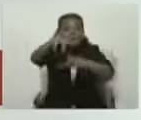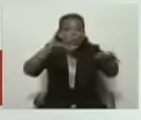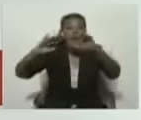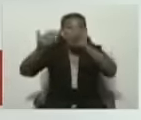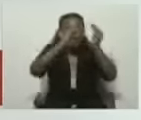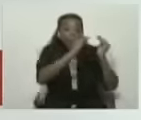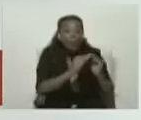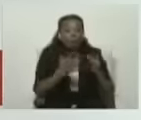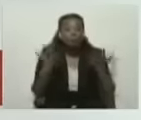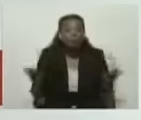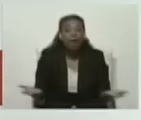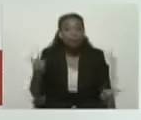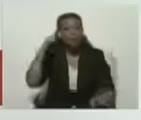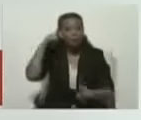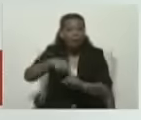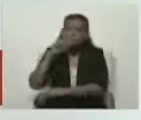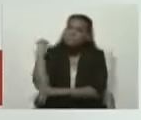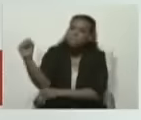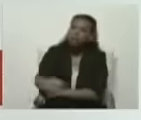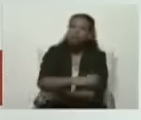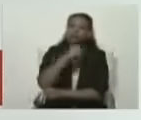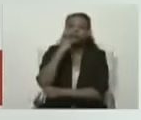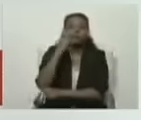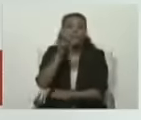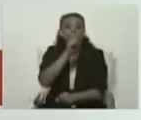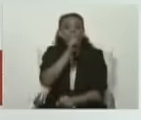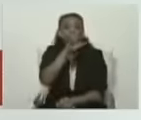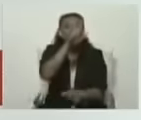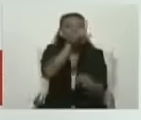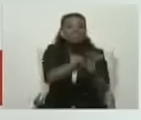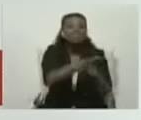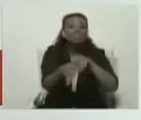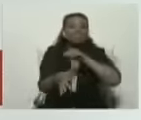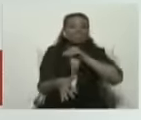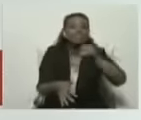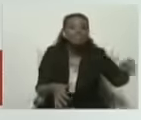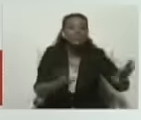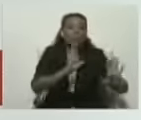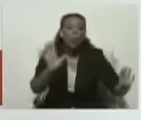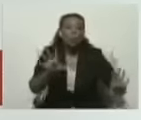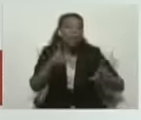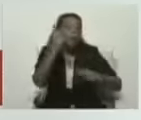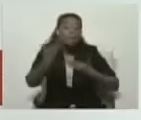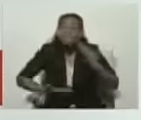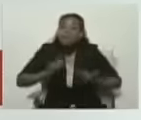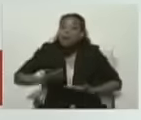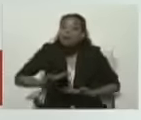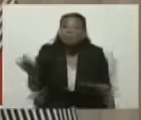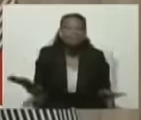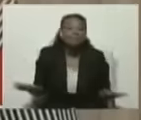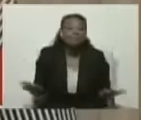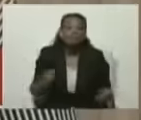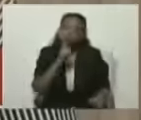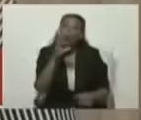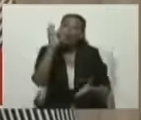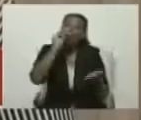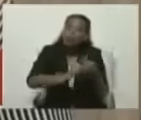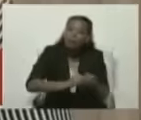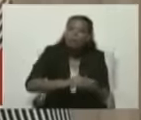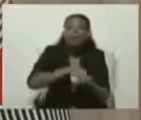Venezuela que les va a volver a tapar la boca. Y eso es lo único que nos importa, Leonel. Ellos van a volver a